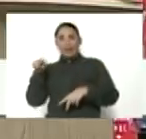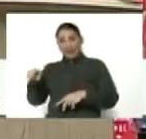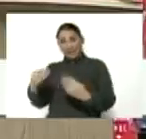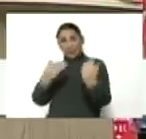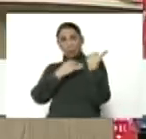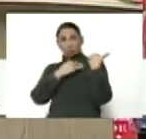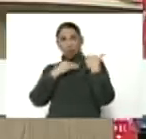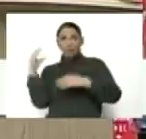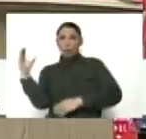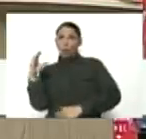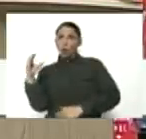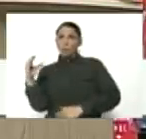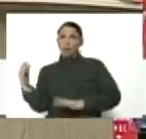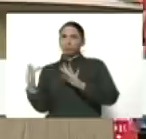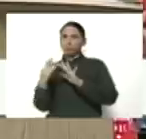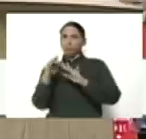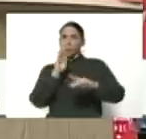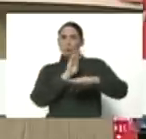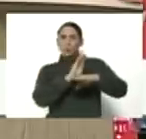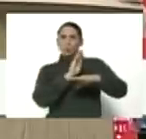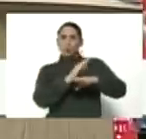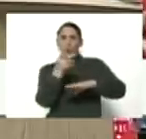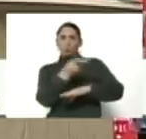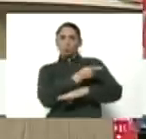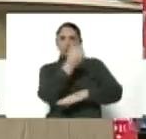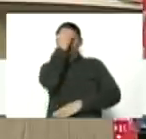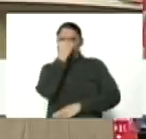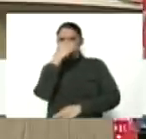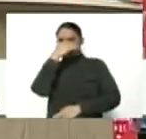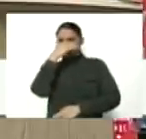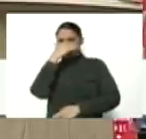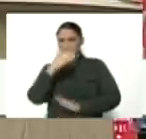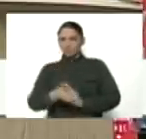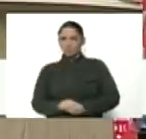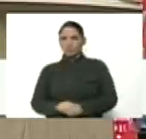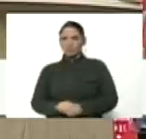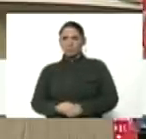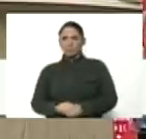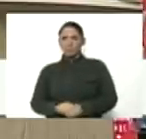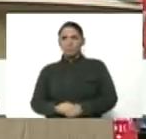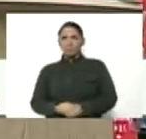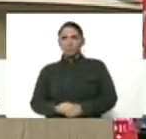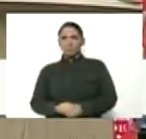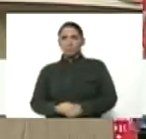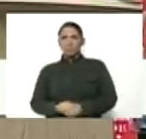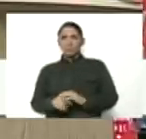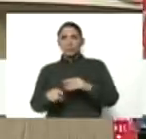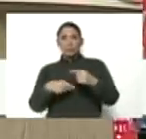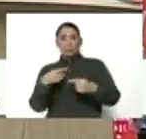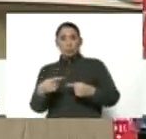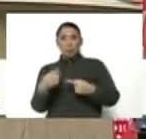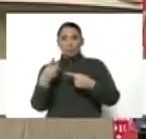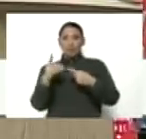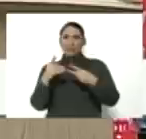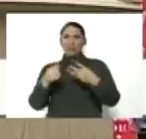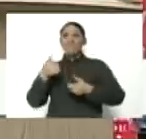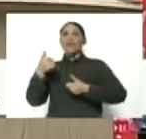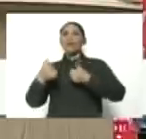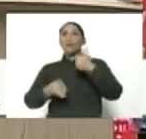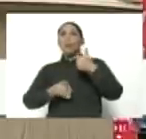responsable directo de amparar a estos criminales, fomentarlos e inducirlos? Luego describe cuáles eran